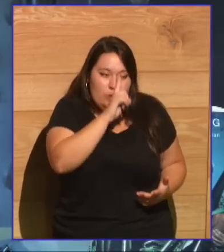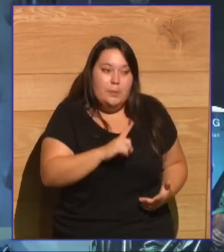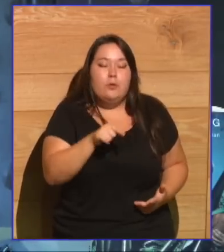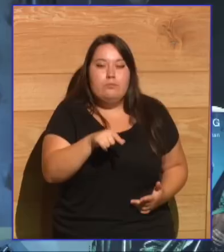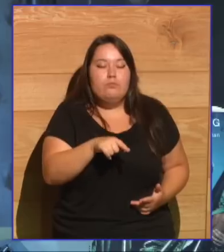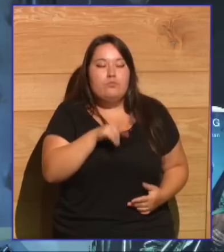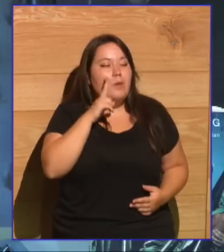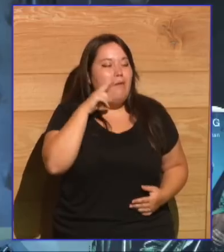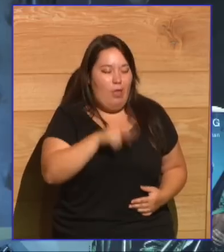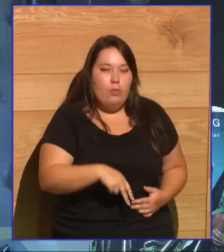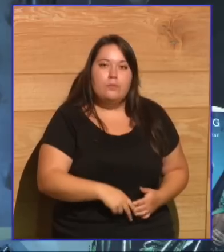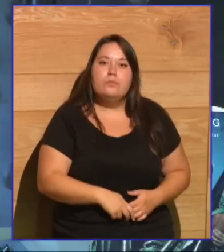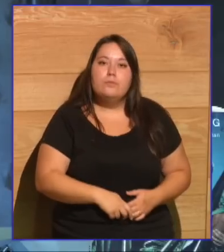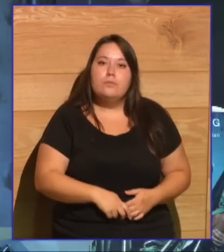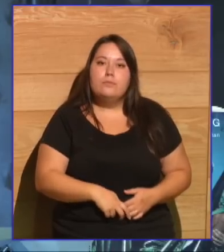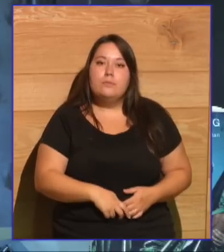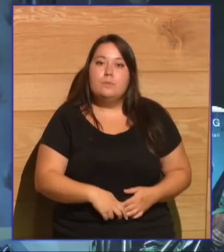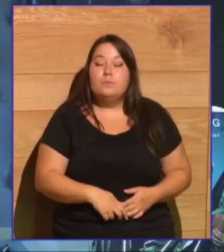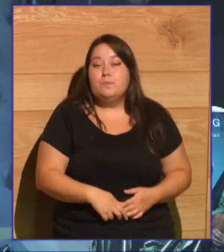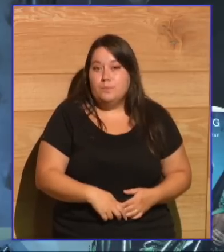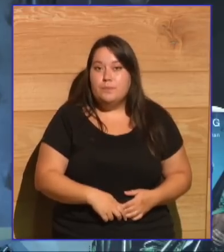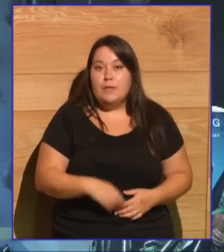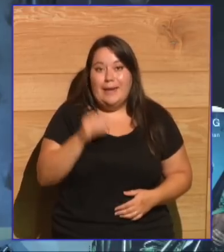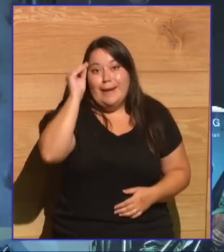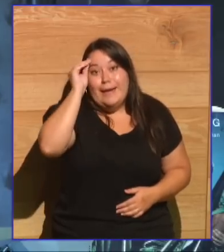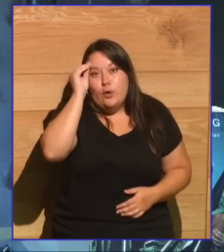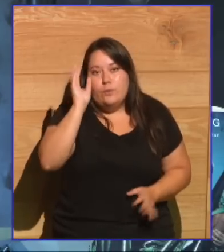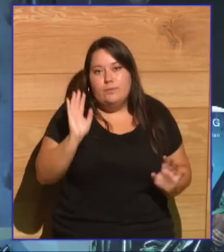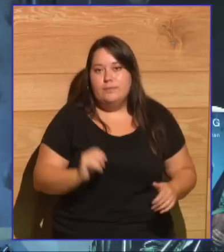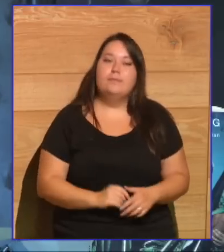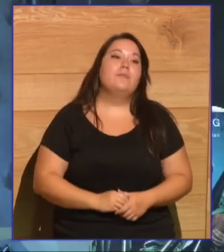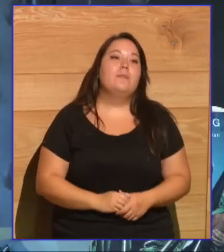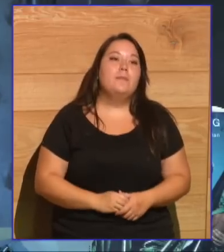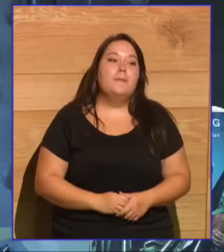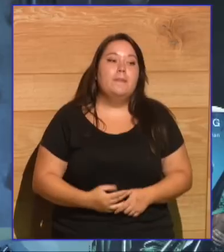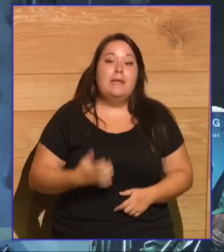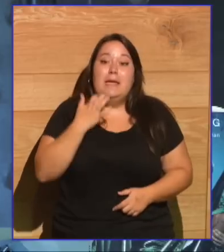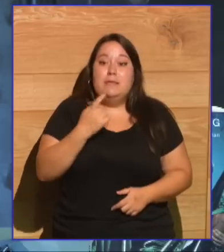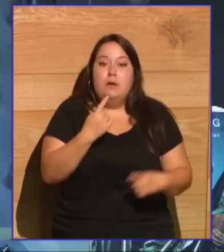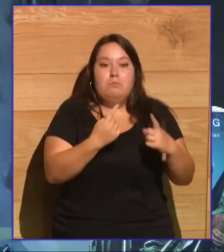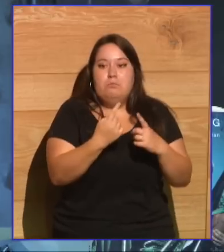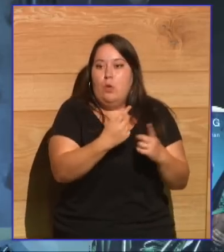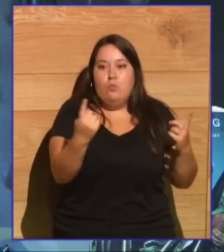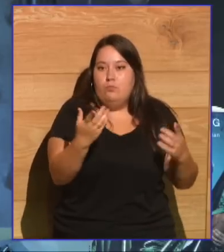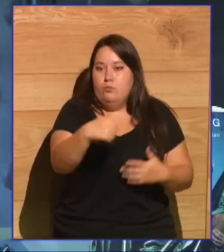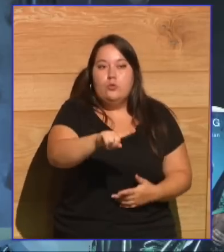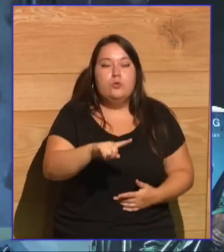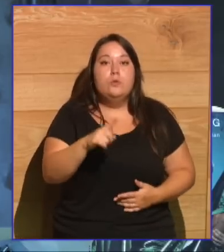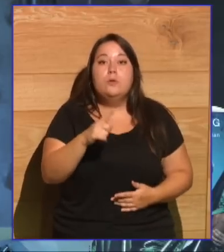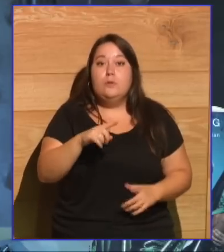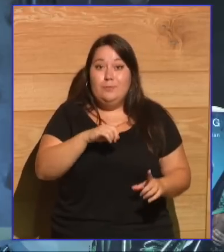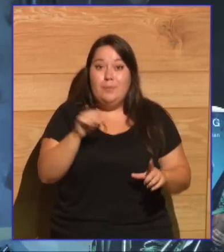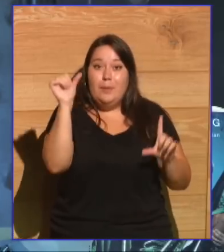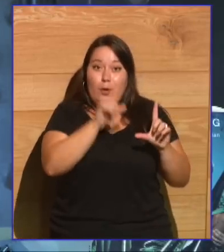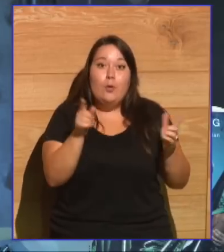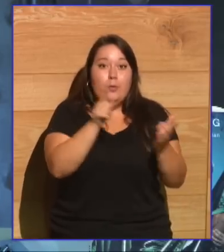creo que tienes toda la razón cualquiera que vuelva a ver creo cualquier creo cualquiera que vuelva a verte al margen de lo que ha dicho que la